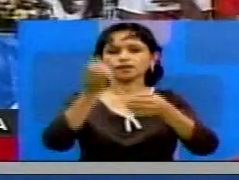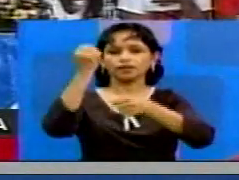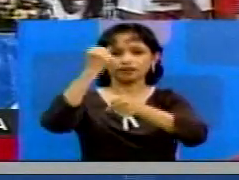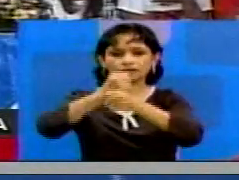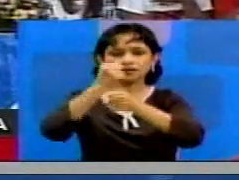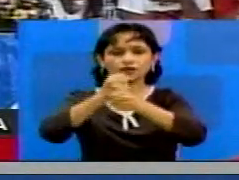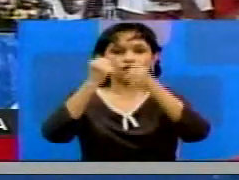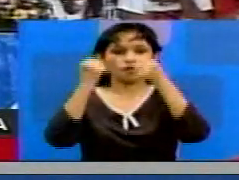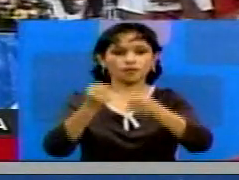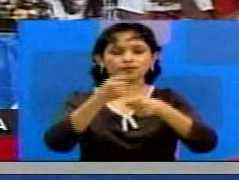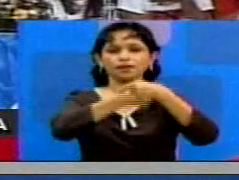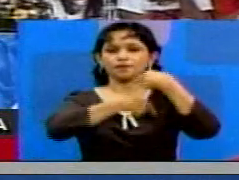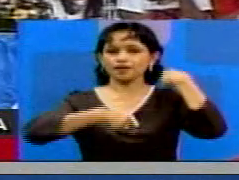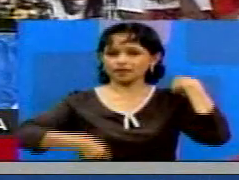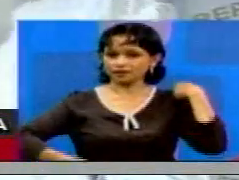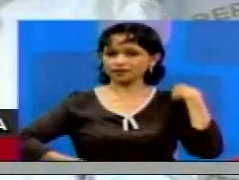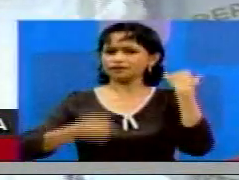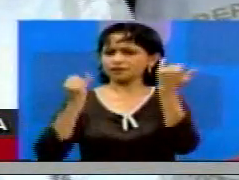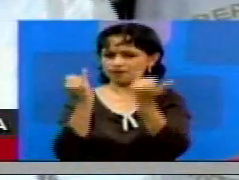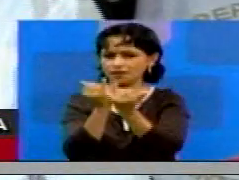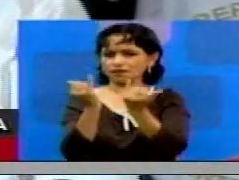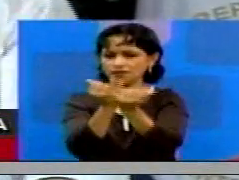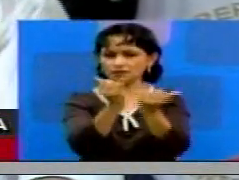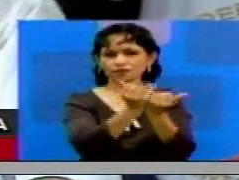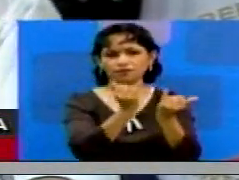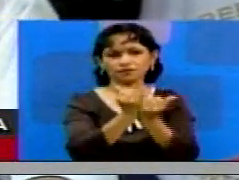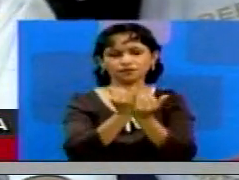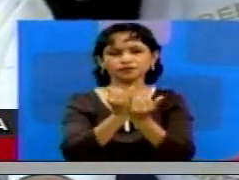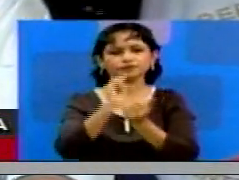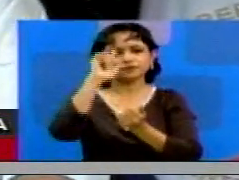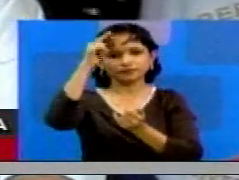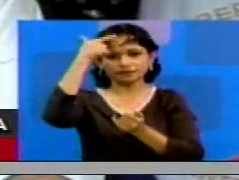presidentes, este gobierno